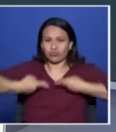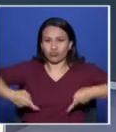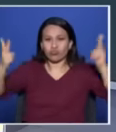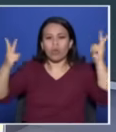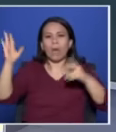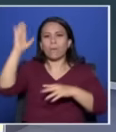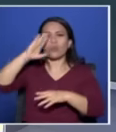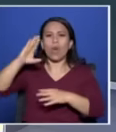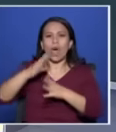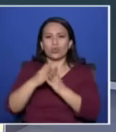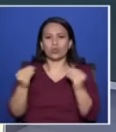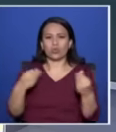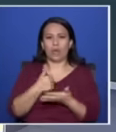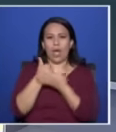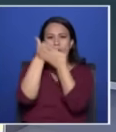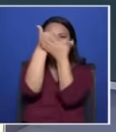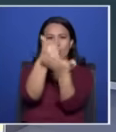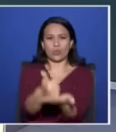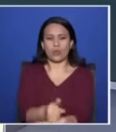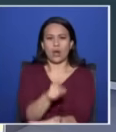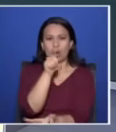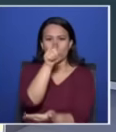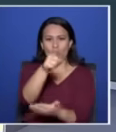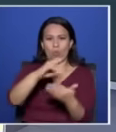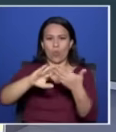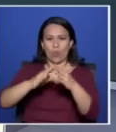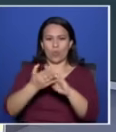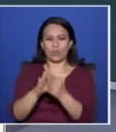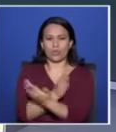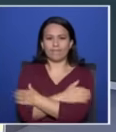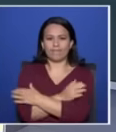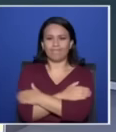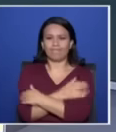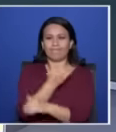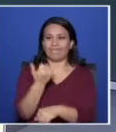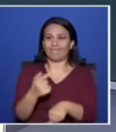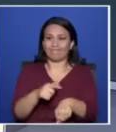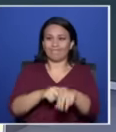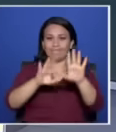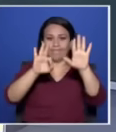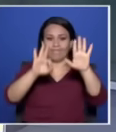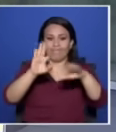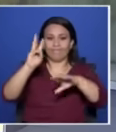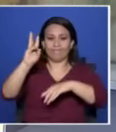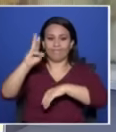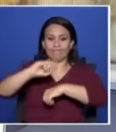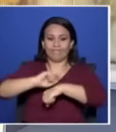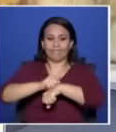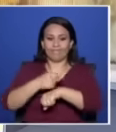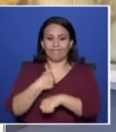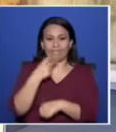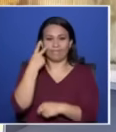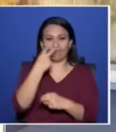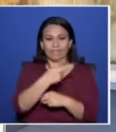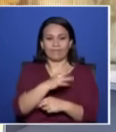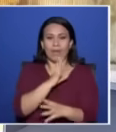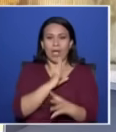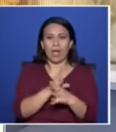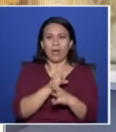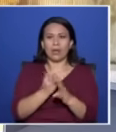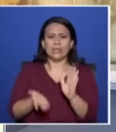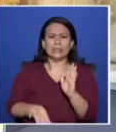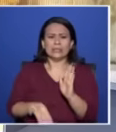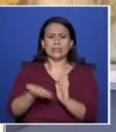0980824300. Recuerde que estamos siempre revisando sus mensajes. Y a esta hora, cuando son las 8 de la mañana con 6 minutos, vamos a hablar de esas